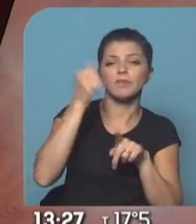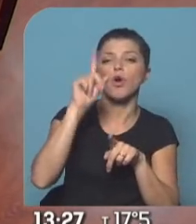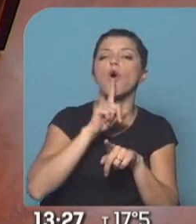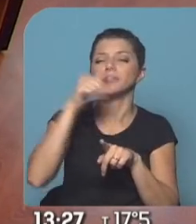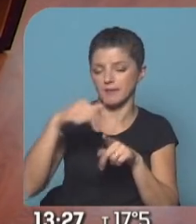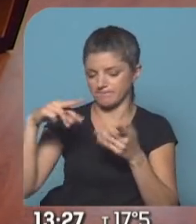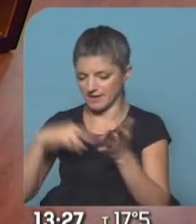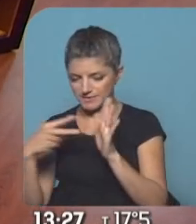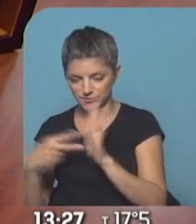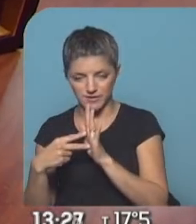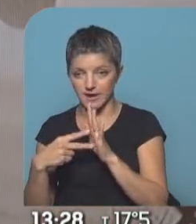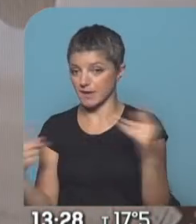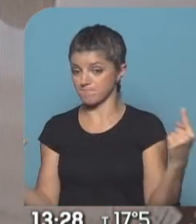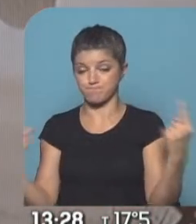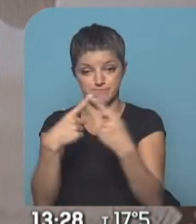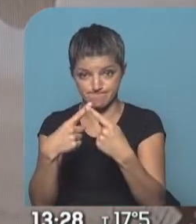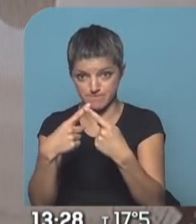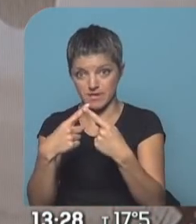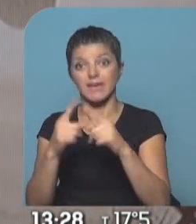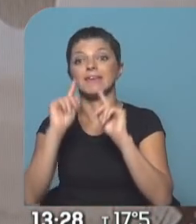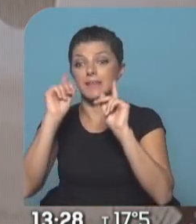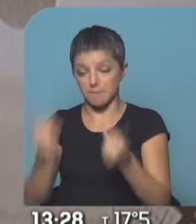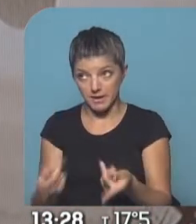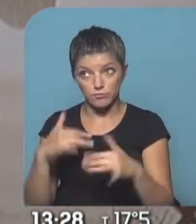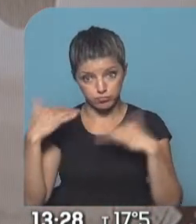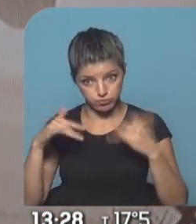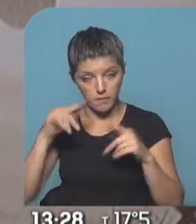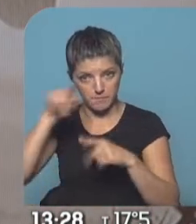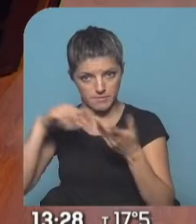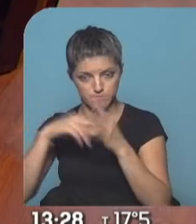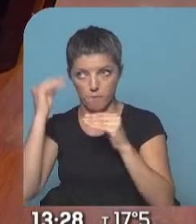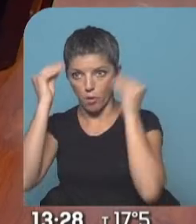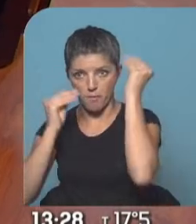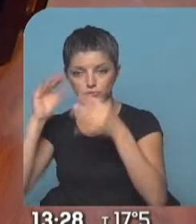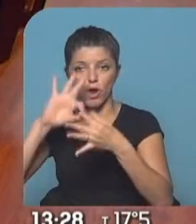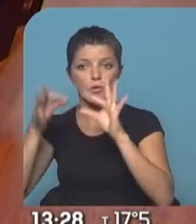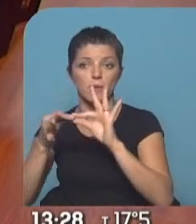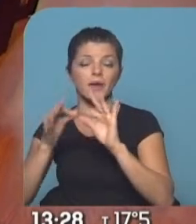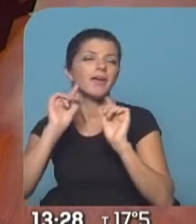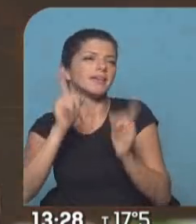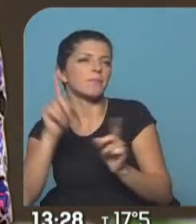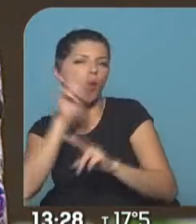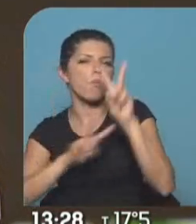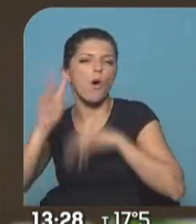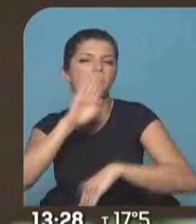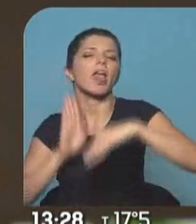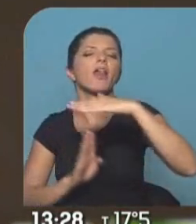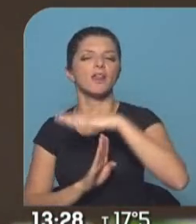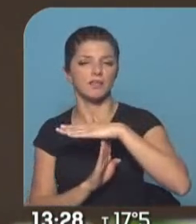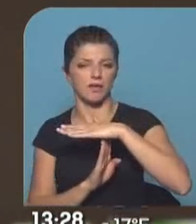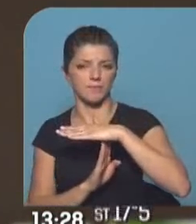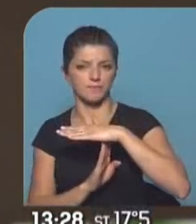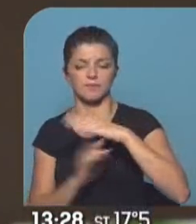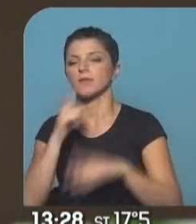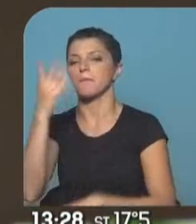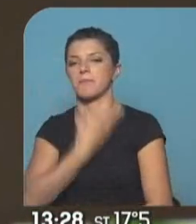son incompatibles y esto también levanta ampollas en Europa. Sí, esos liderazgos, ¿no? Ese liderazgo, digo, me refiero a Putin y